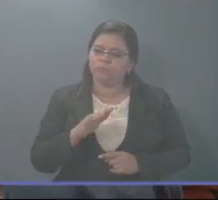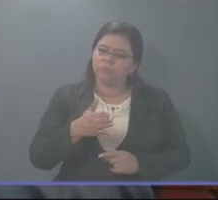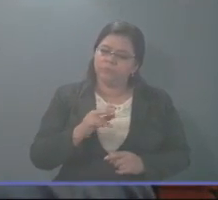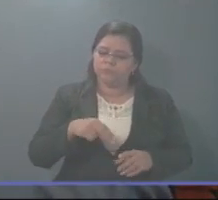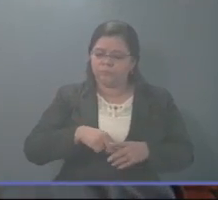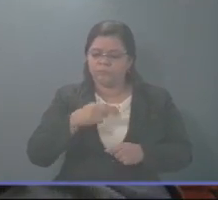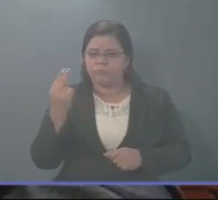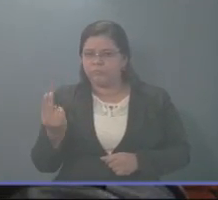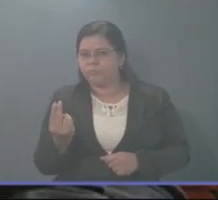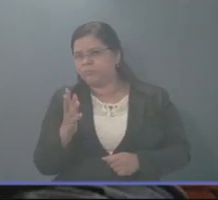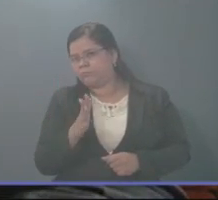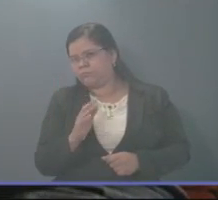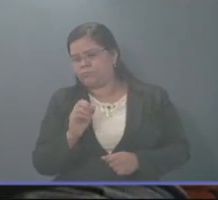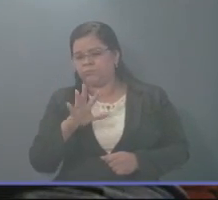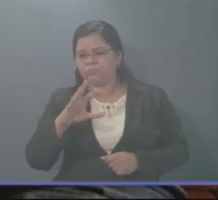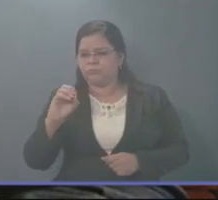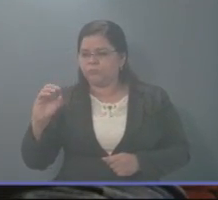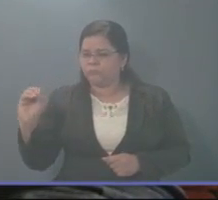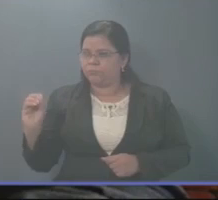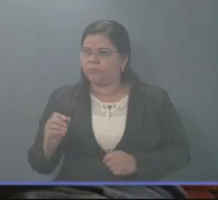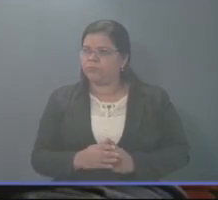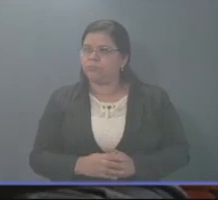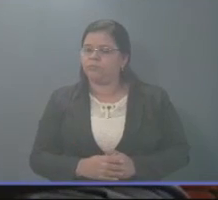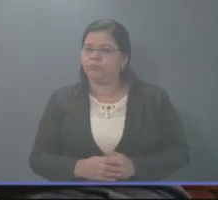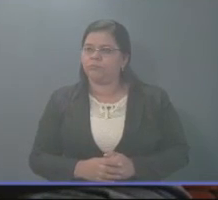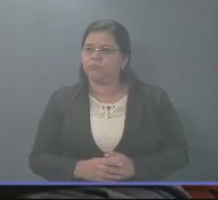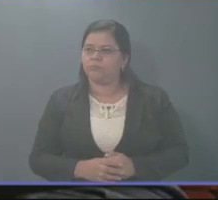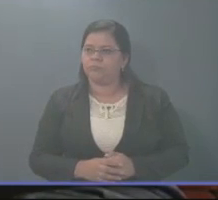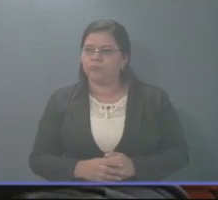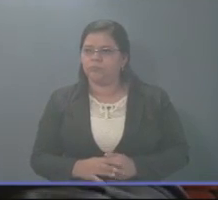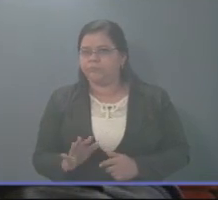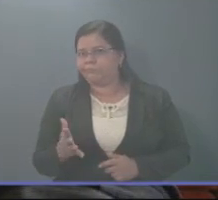ronda los 500, más o menos el